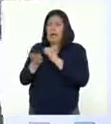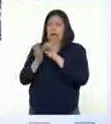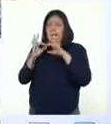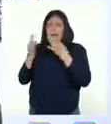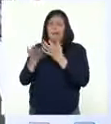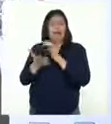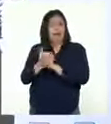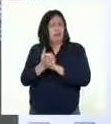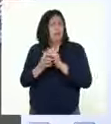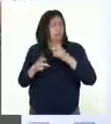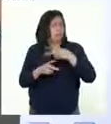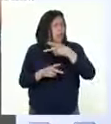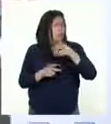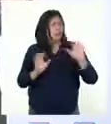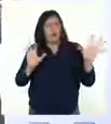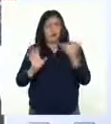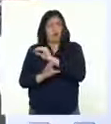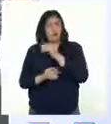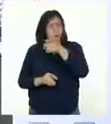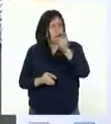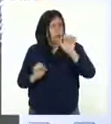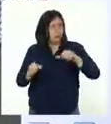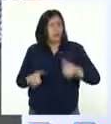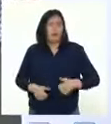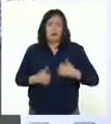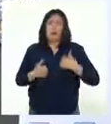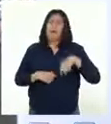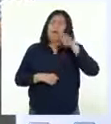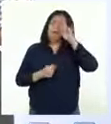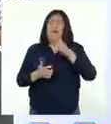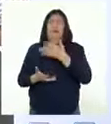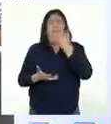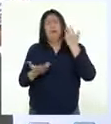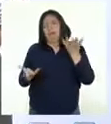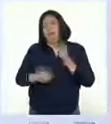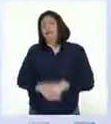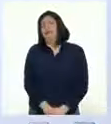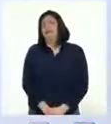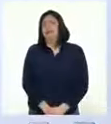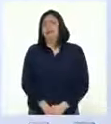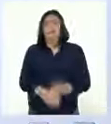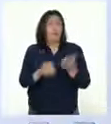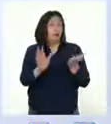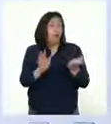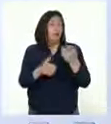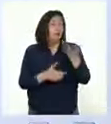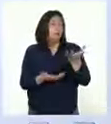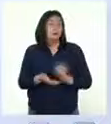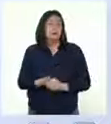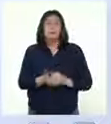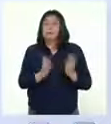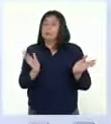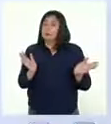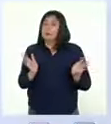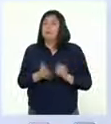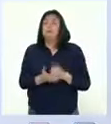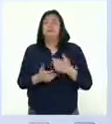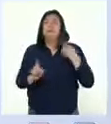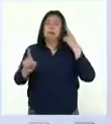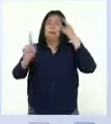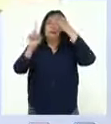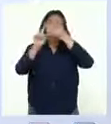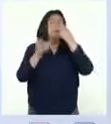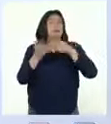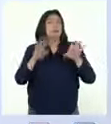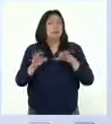familias, amigos, vecinos, todas y todos vivamos en un Perú mucho mejor. Entonces, en otras palabras, nuestro reto